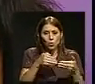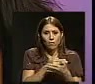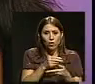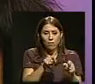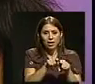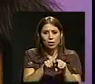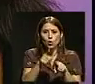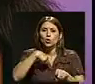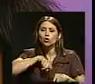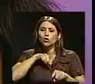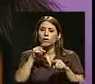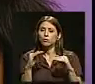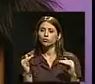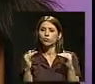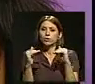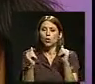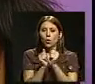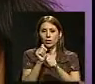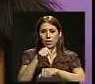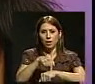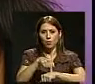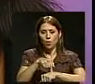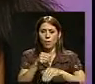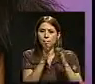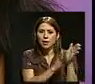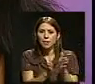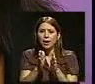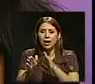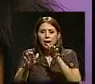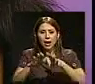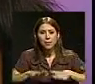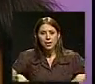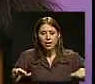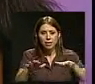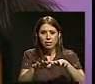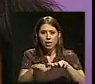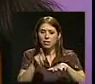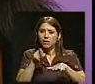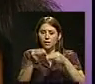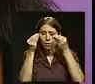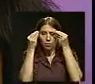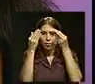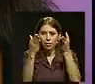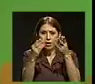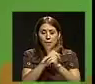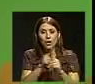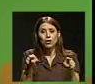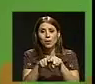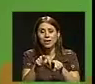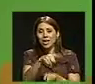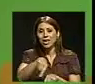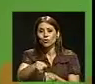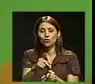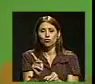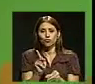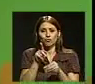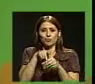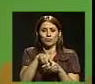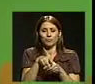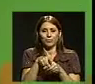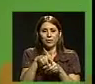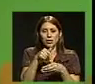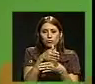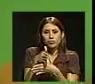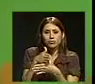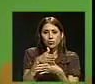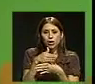tiempo, preparar el ambiente, el hecho de informarlos, pero también hacerlos partícipes, porque a veces creemos que